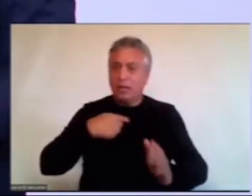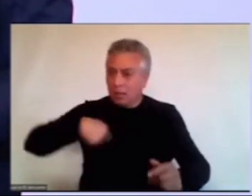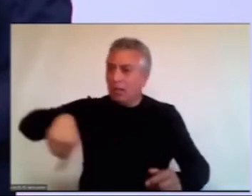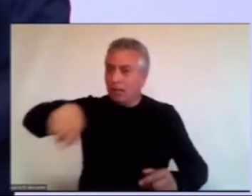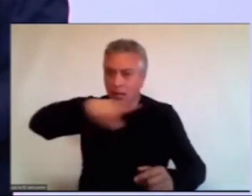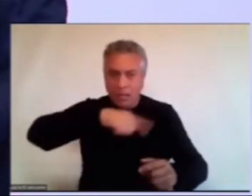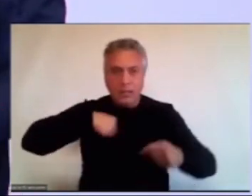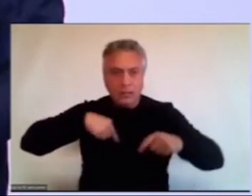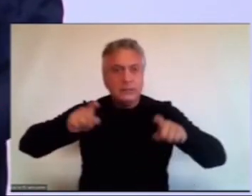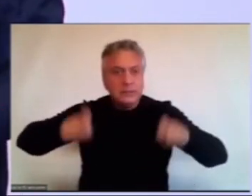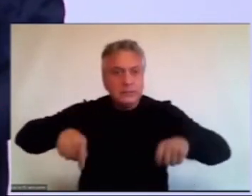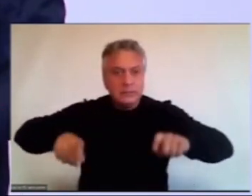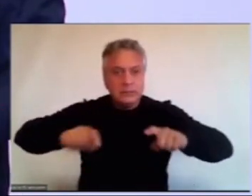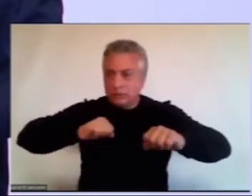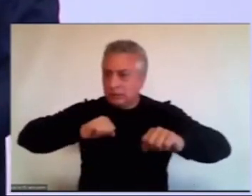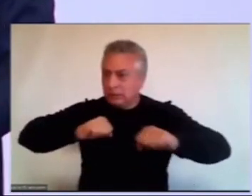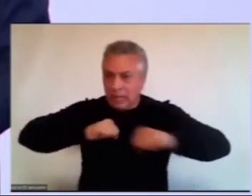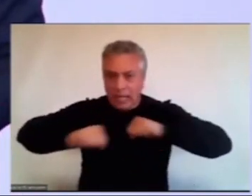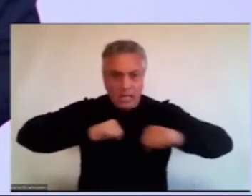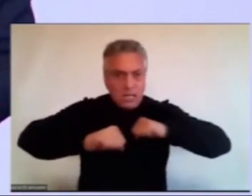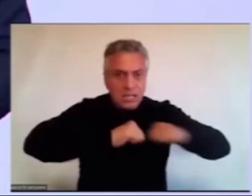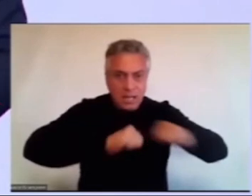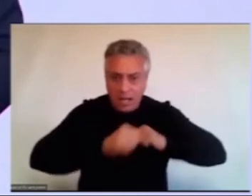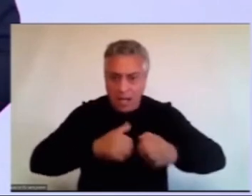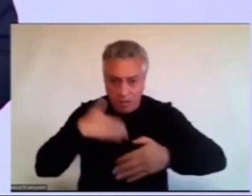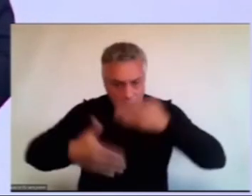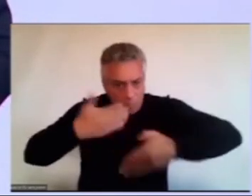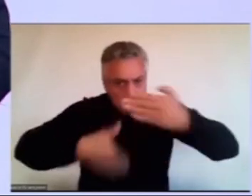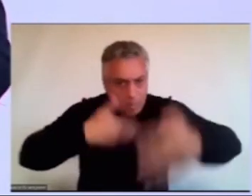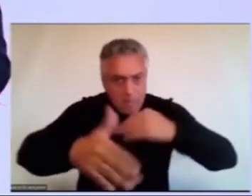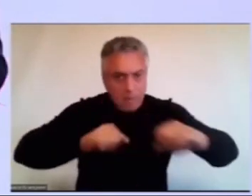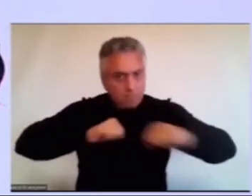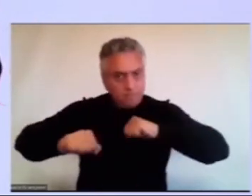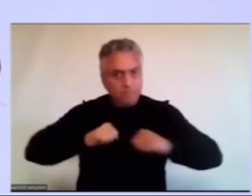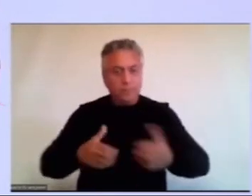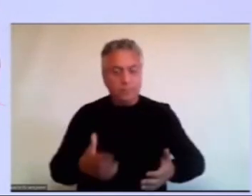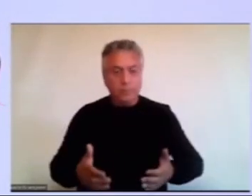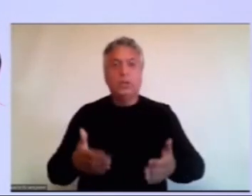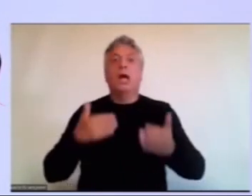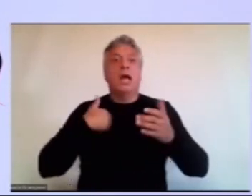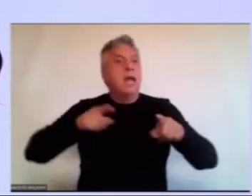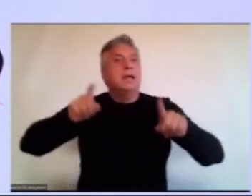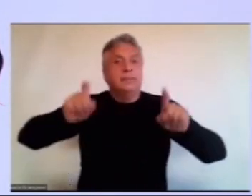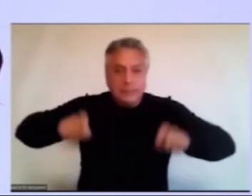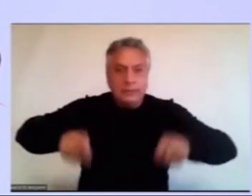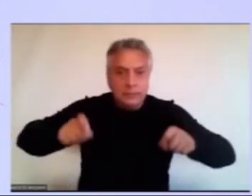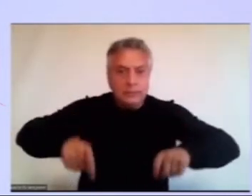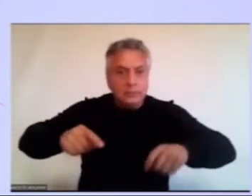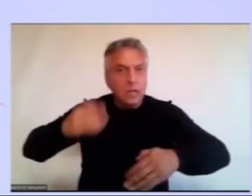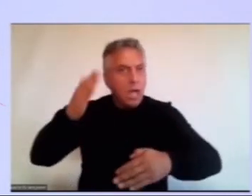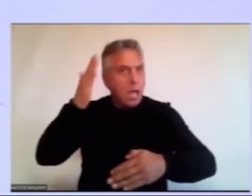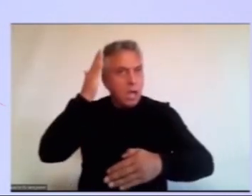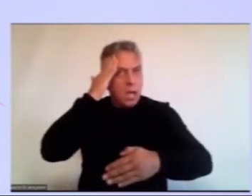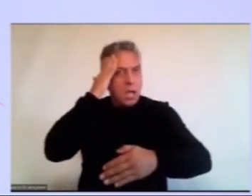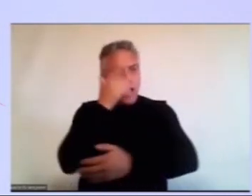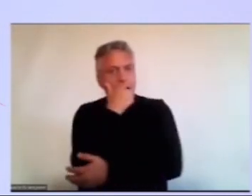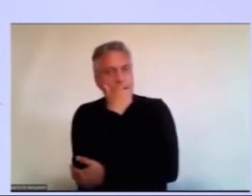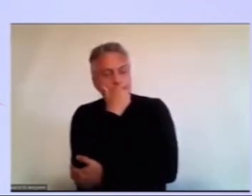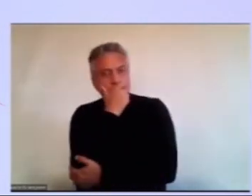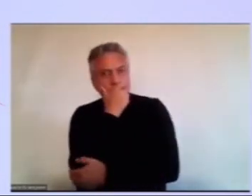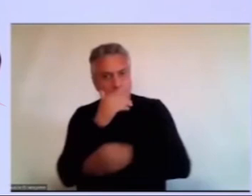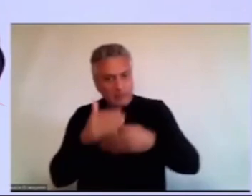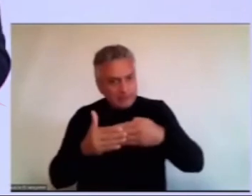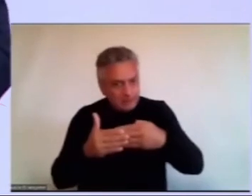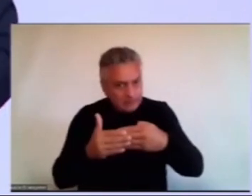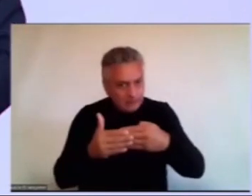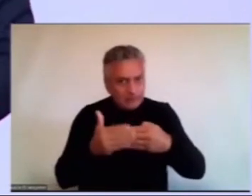y necesitamos también e innovar en esquemas porque somos una de las regiones que